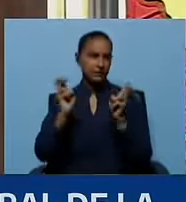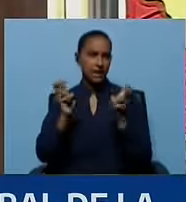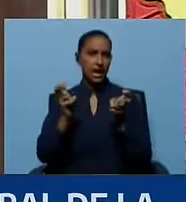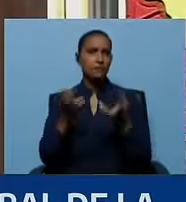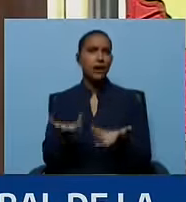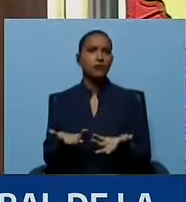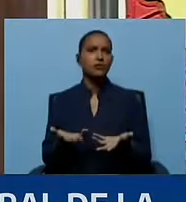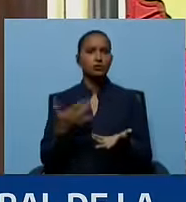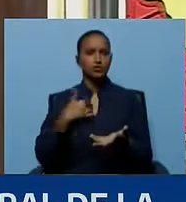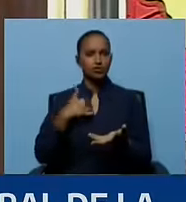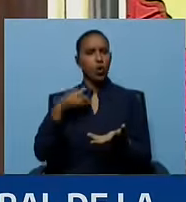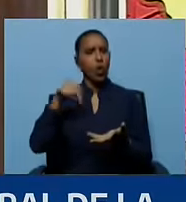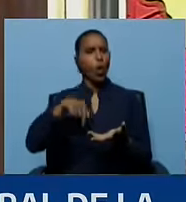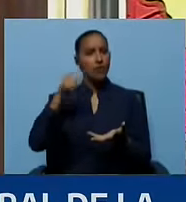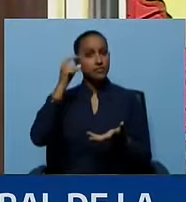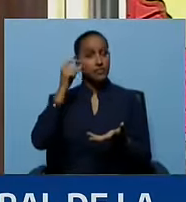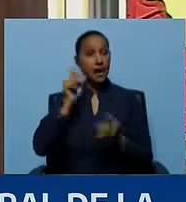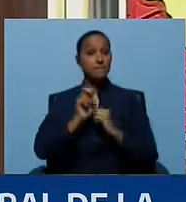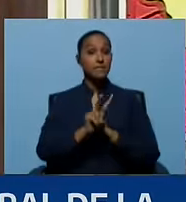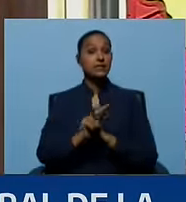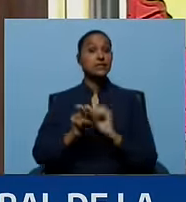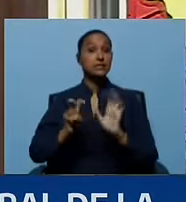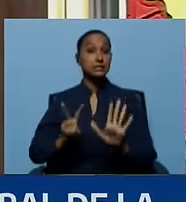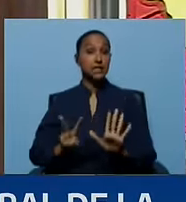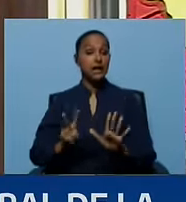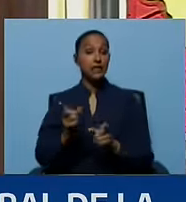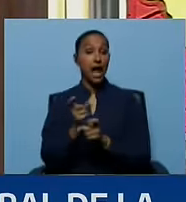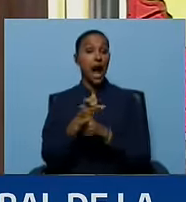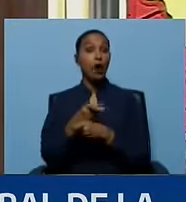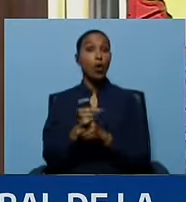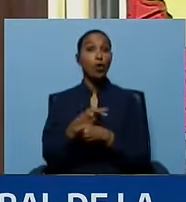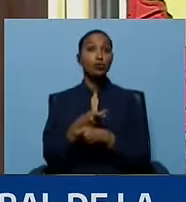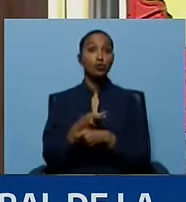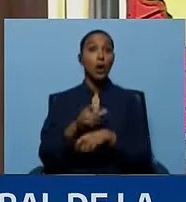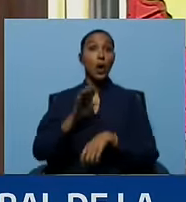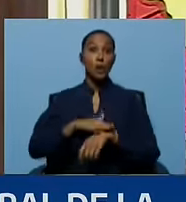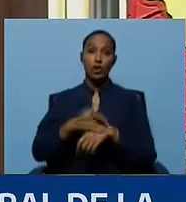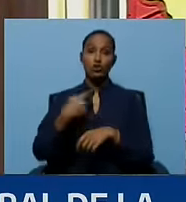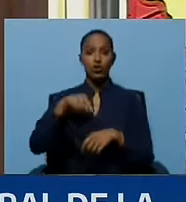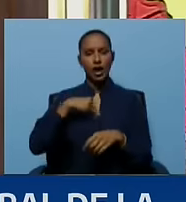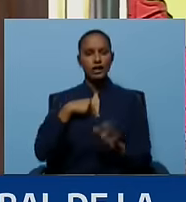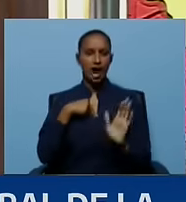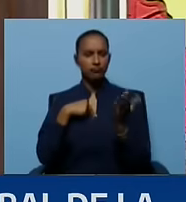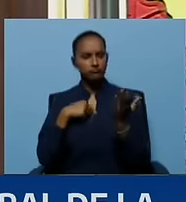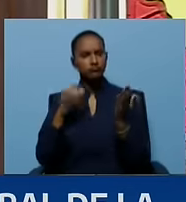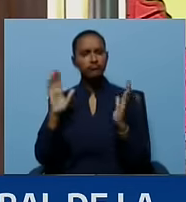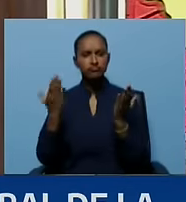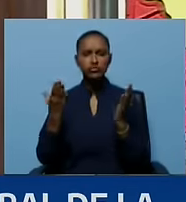convocado hoy, 27 de agosto, porque quería hacer el balance junto a ustedes